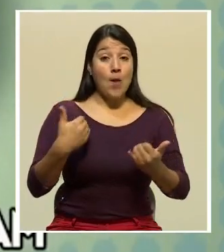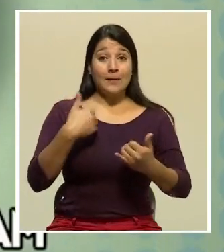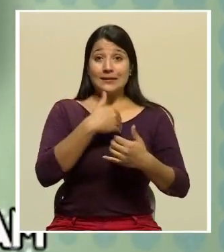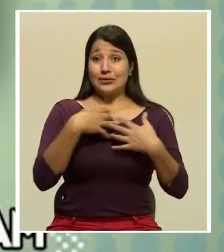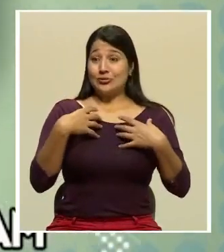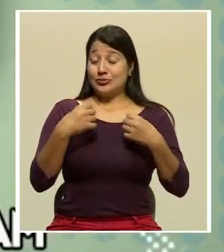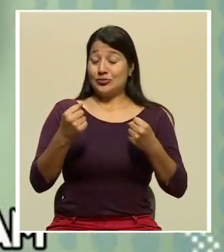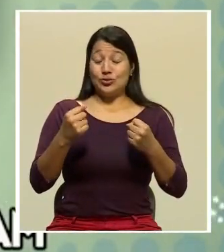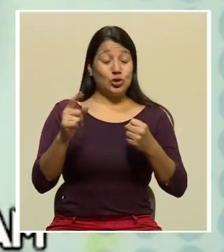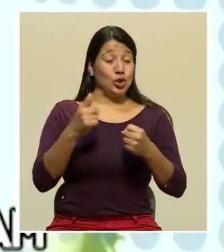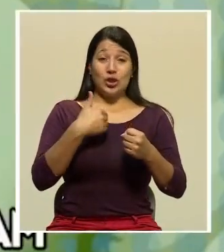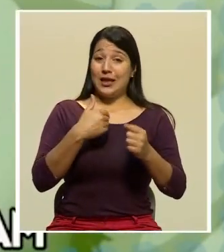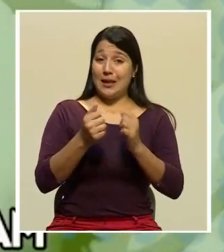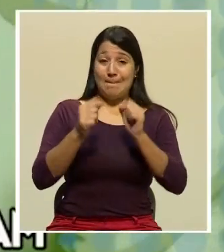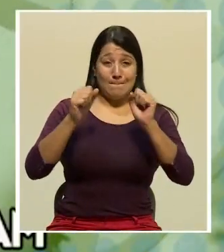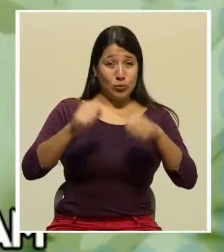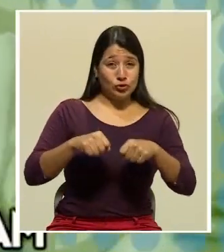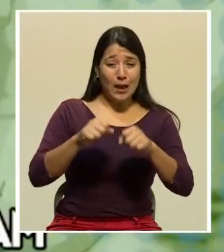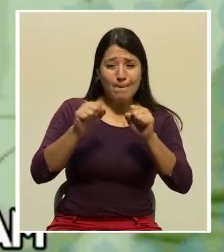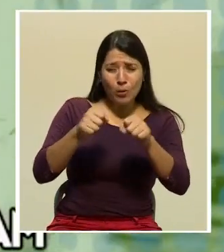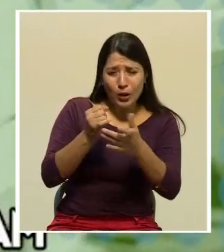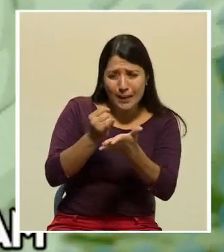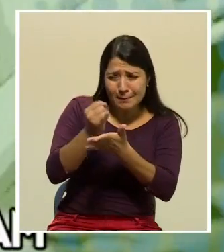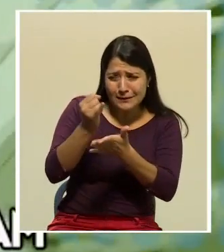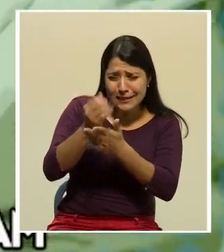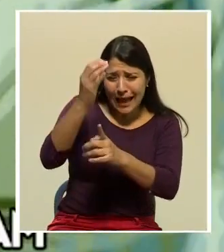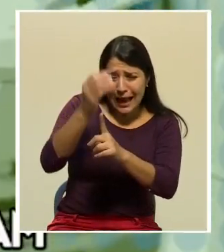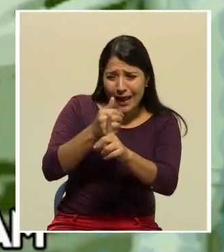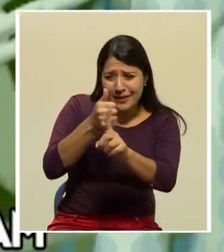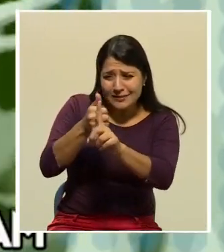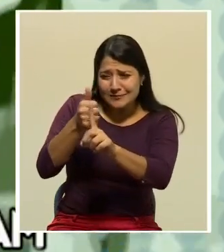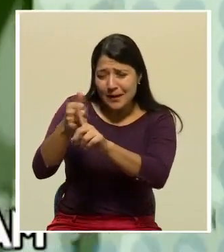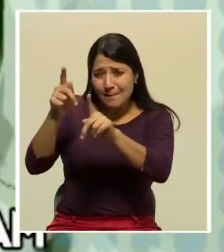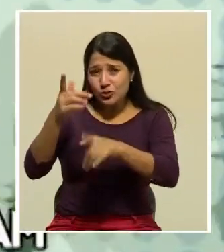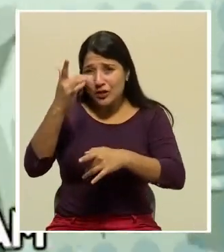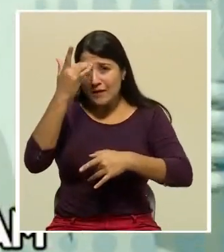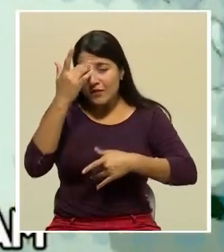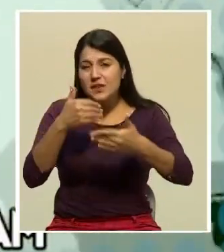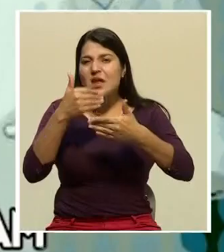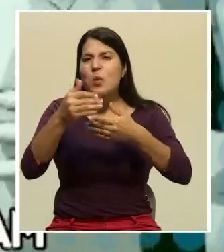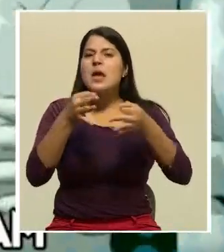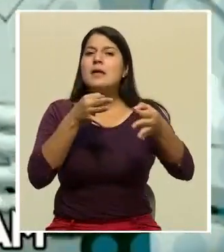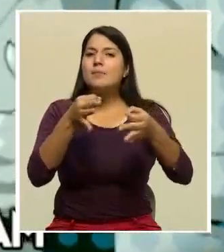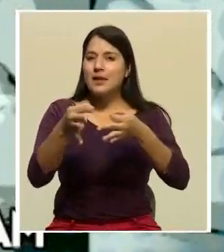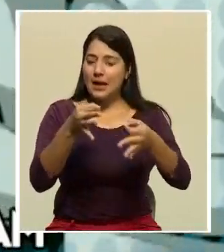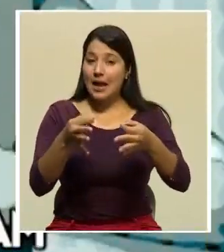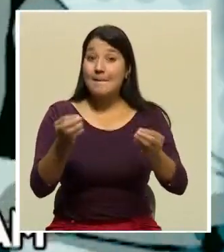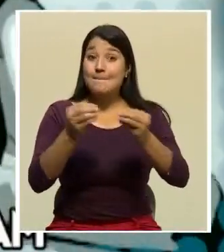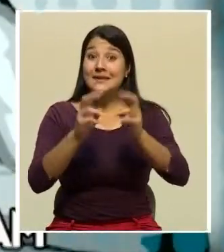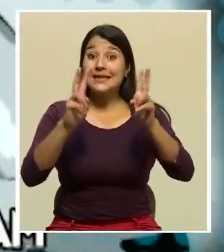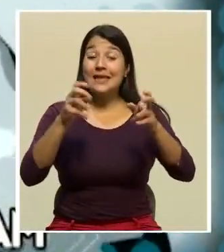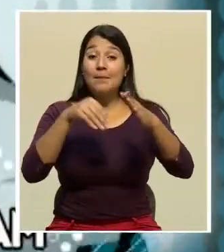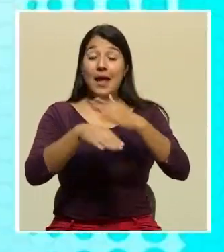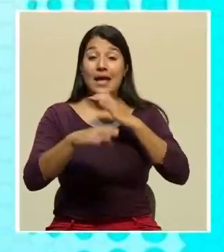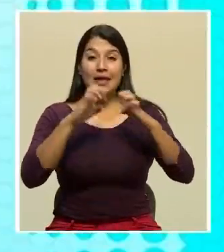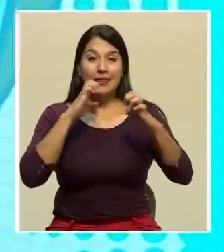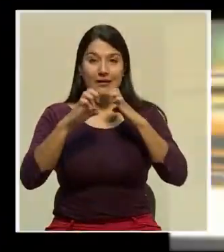darle seguimiento total a los casos que se están registrando. Ampliaremos el tema en minutos en una entrevista.